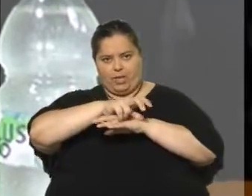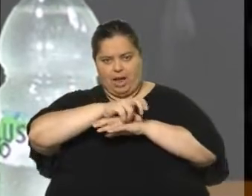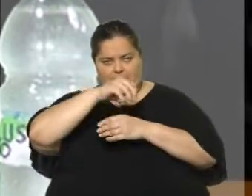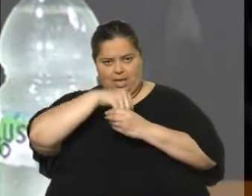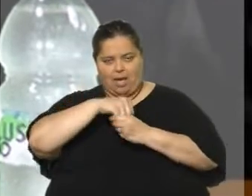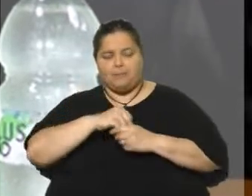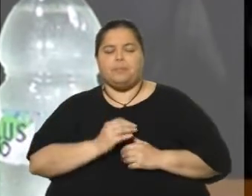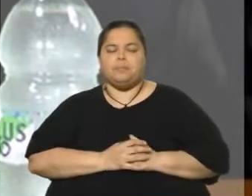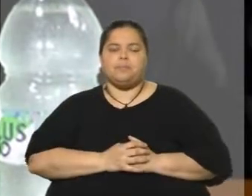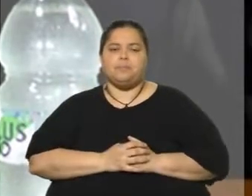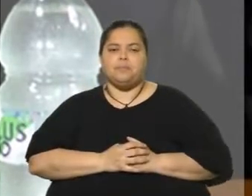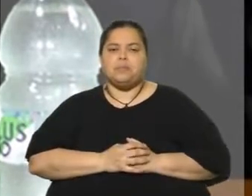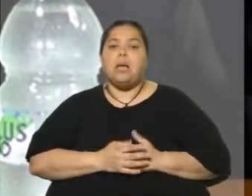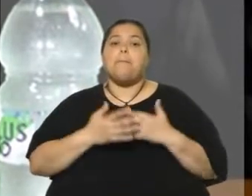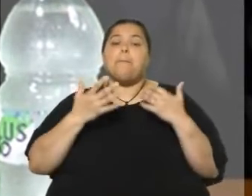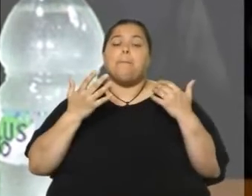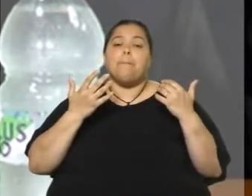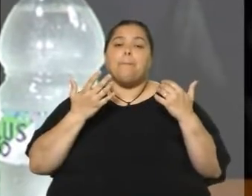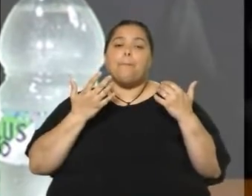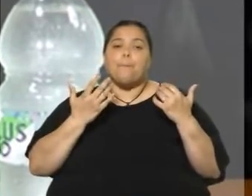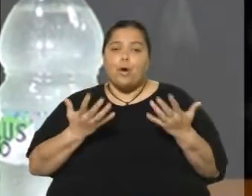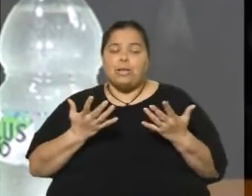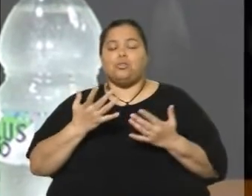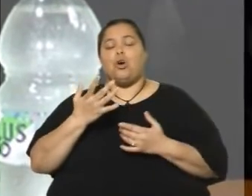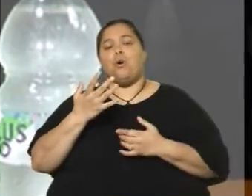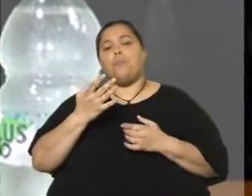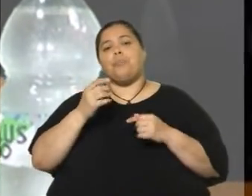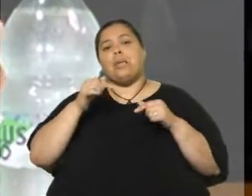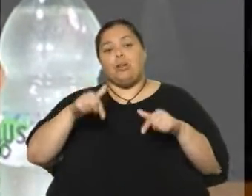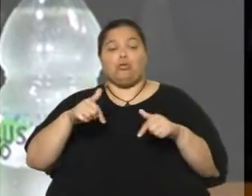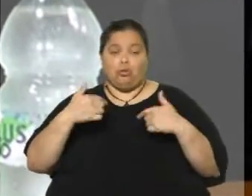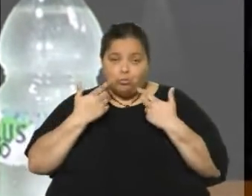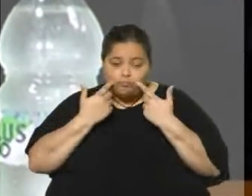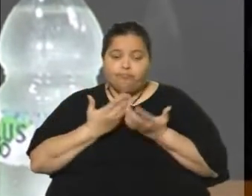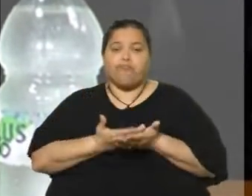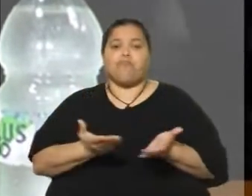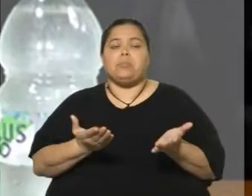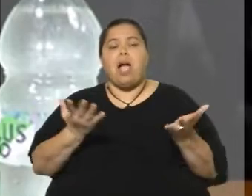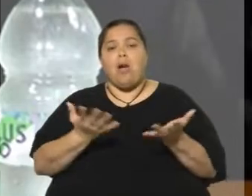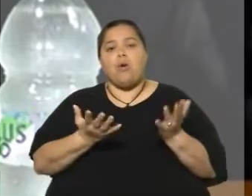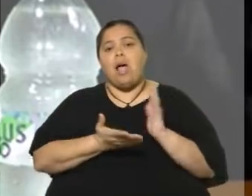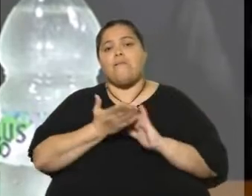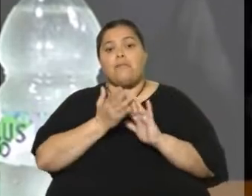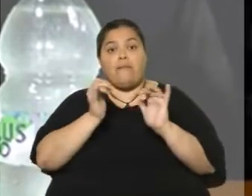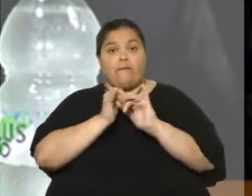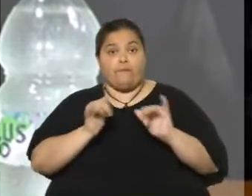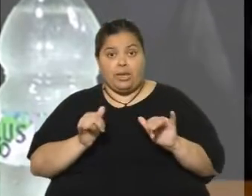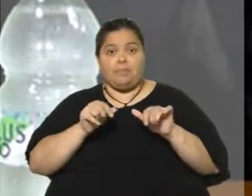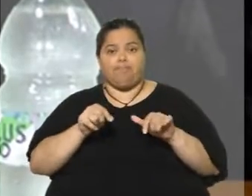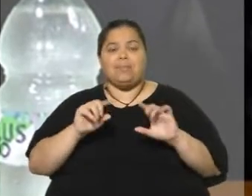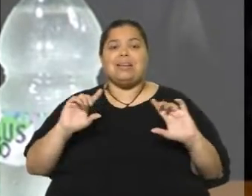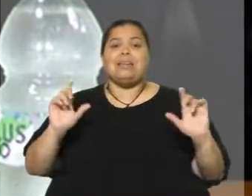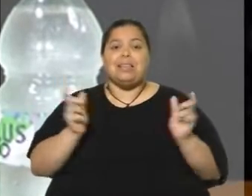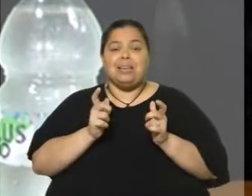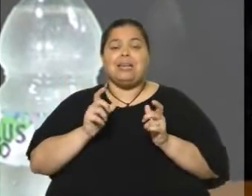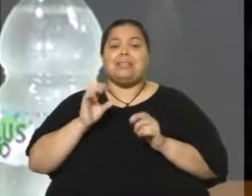Fiscalía. Por tanto, estamos prestos a culminar la sesión del Senado y poder